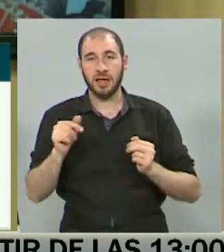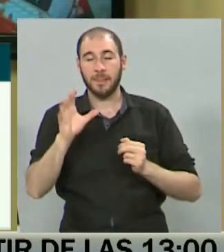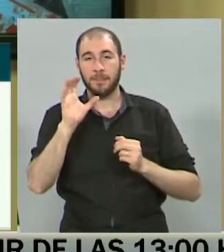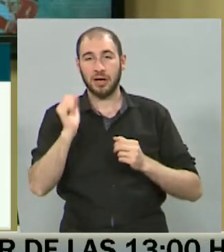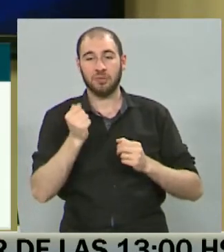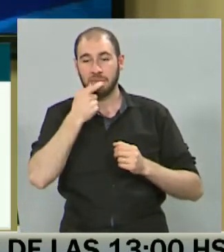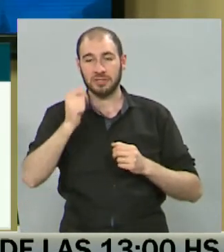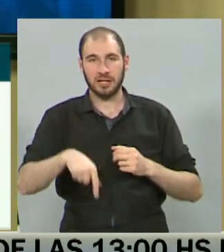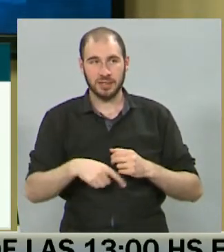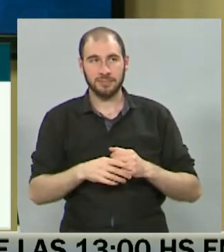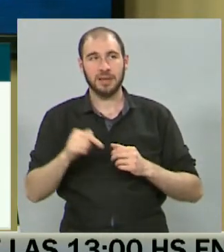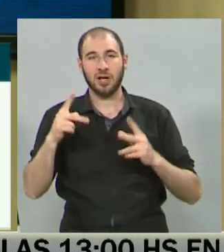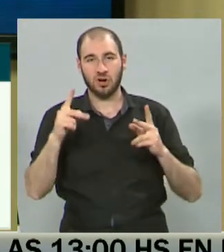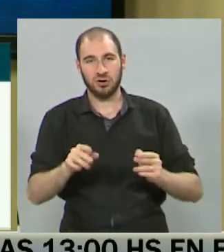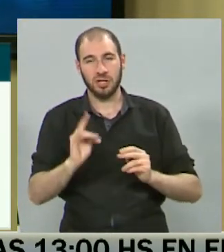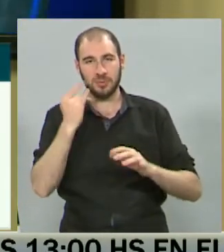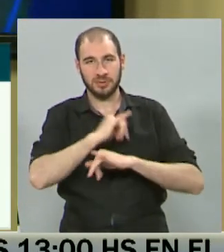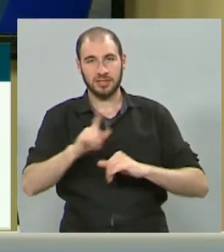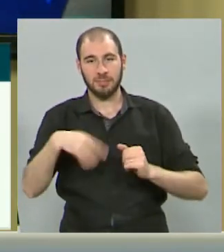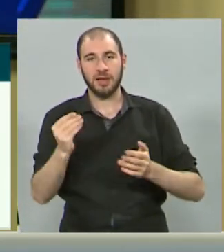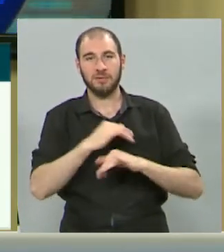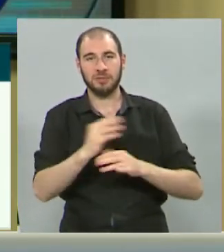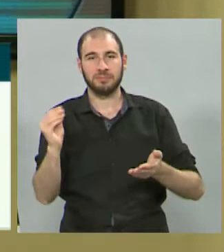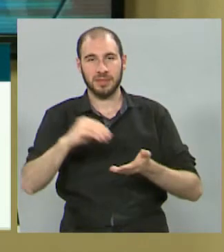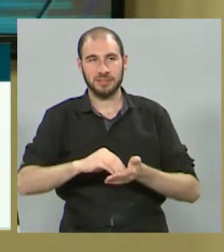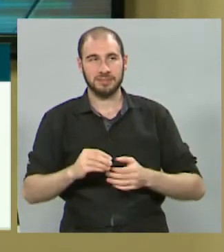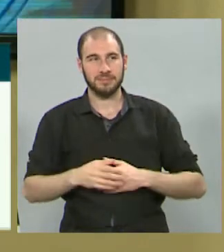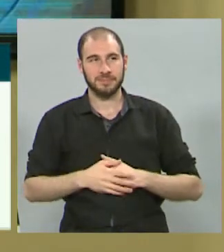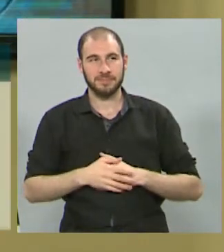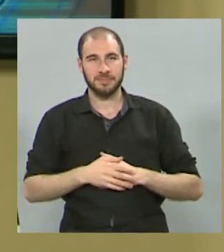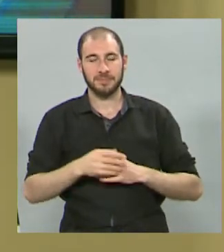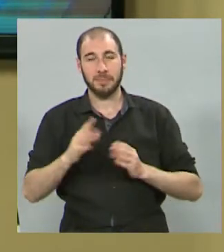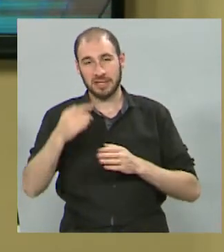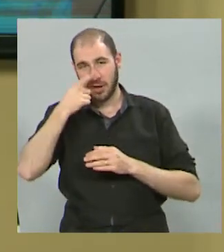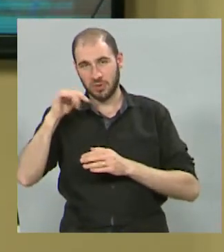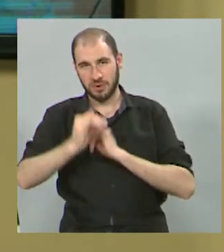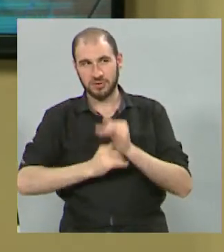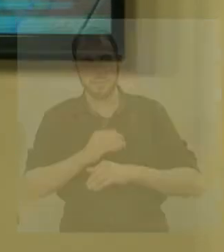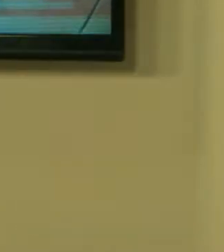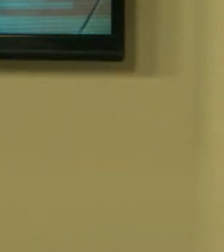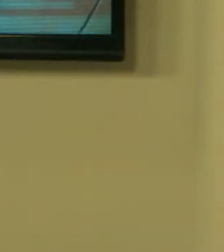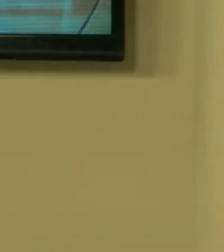nuestra economía. Vamos a una tanda en Universidad y enseguida volvemos para compartir el último bloque de información.